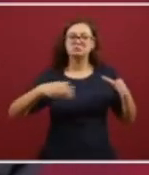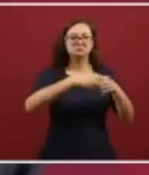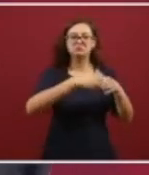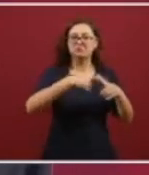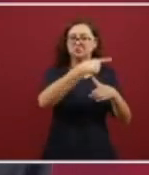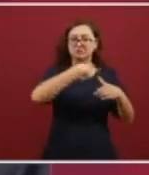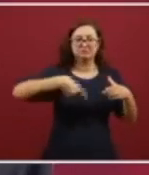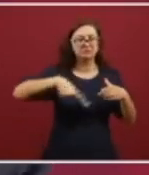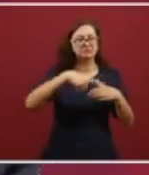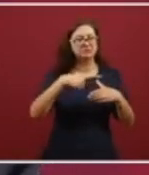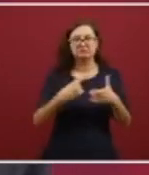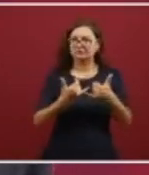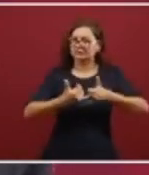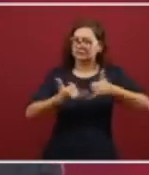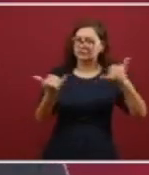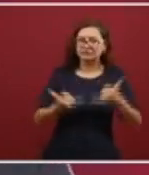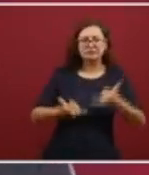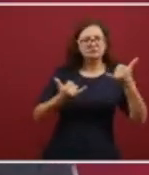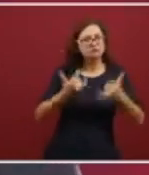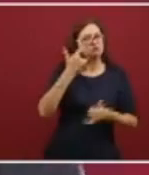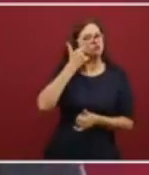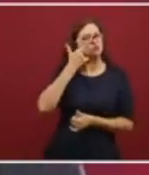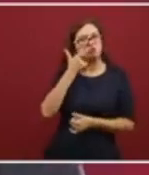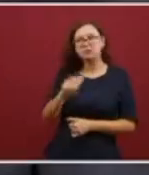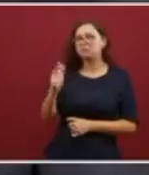de que ya es otra realidad